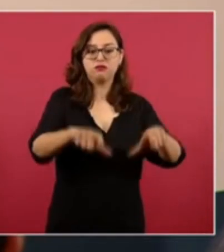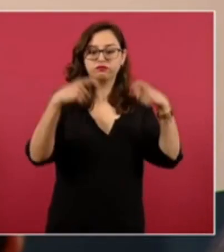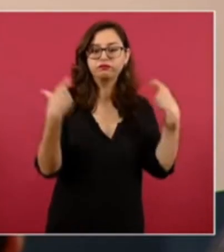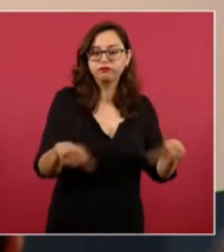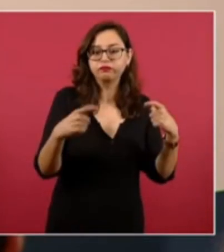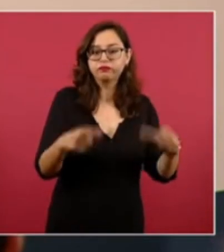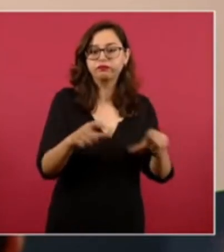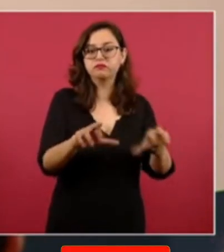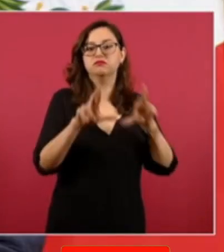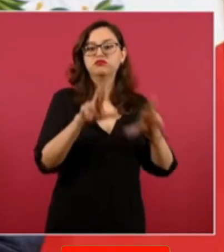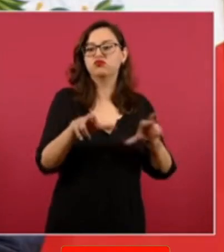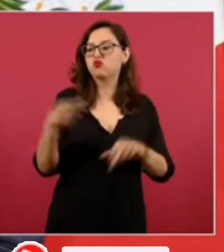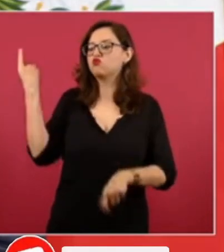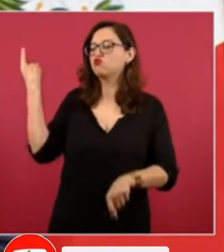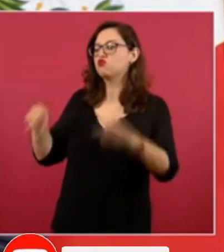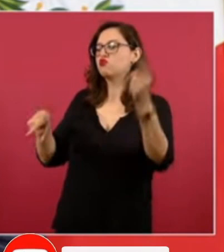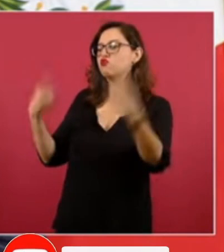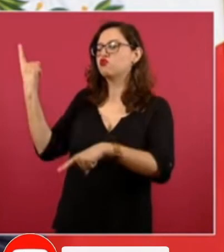no se recauda bien.